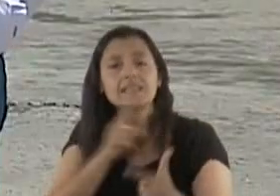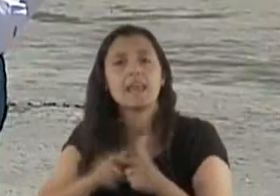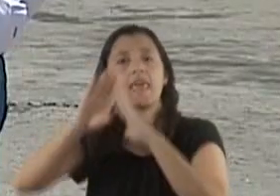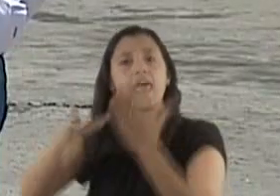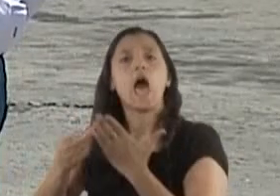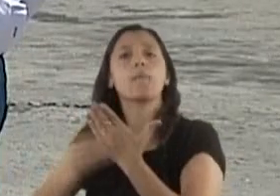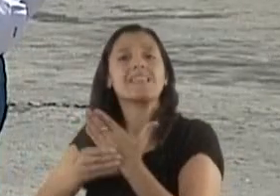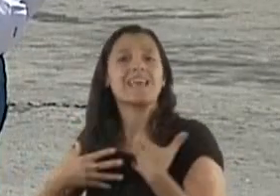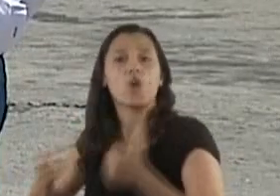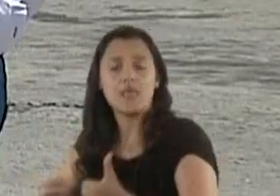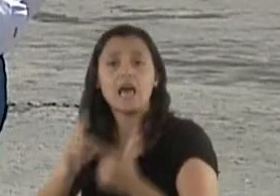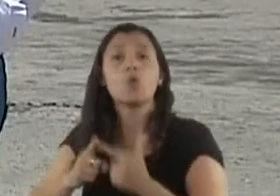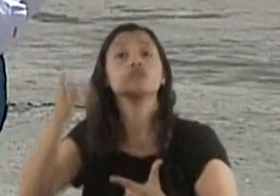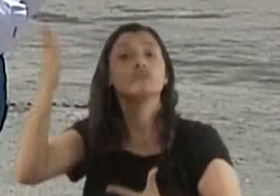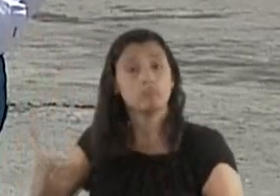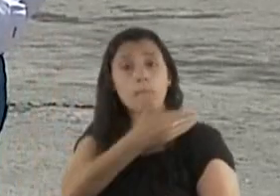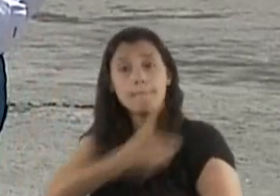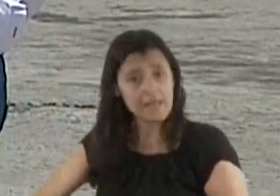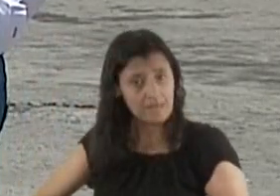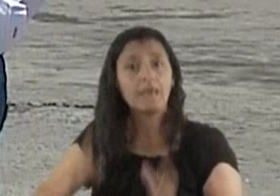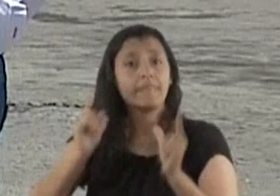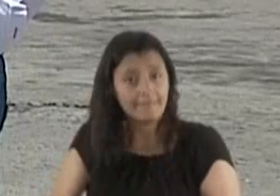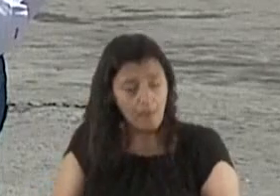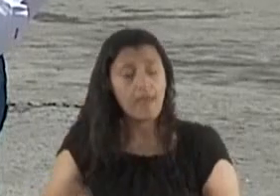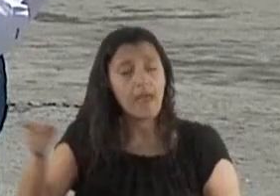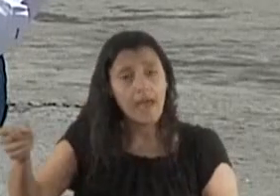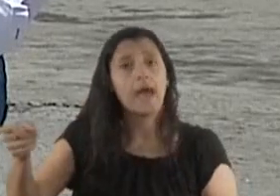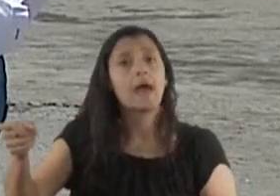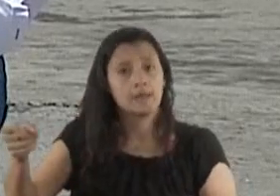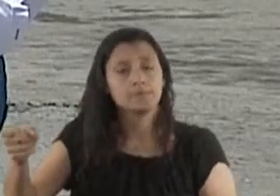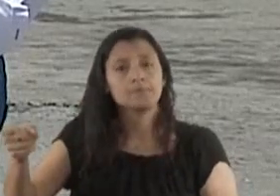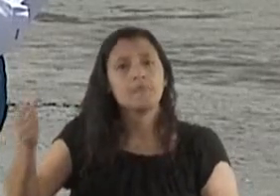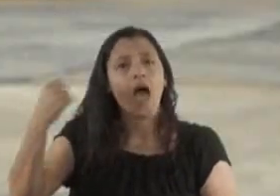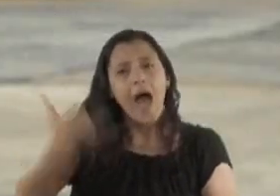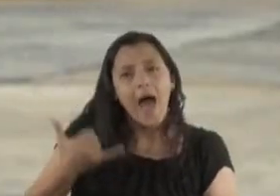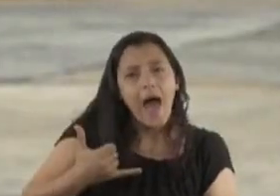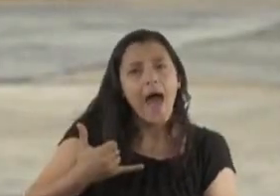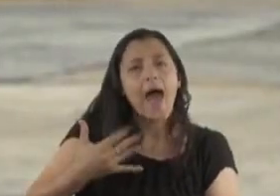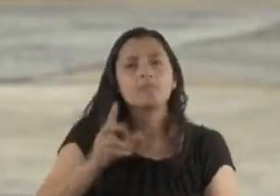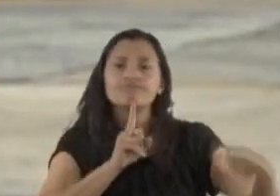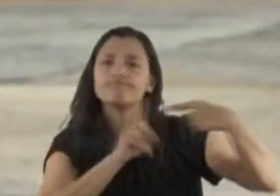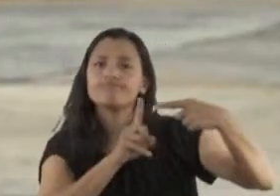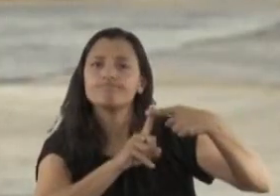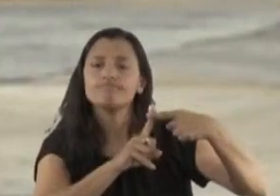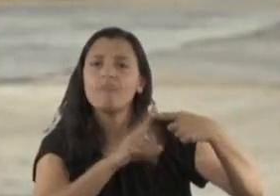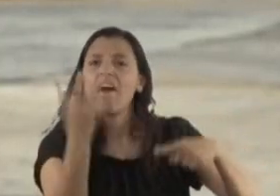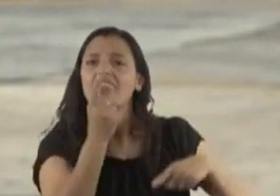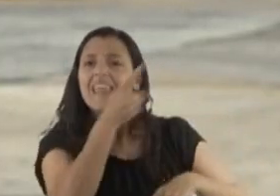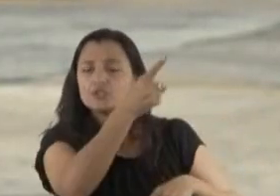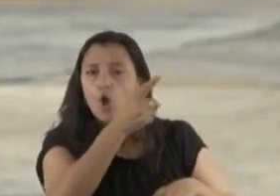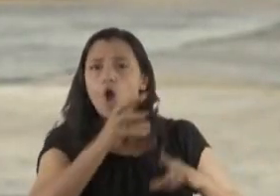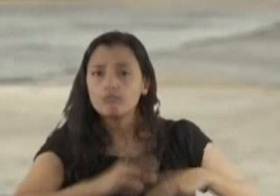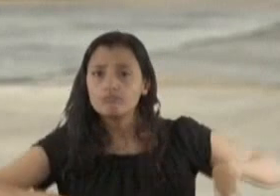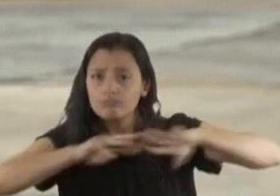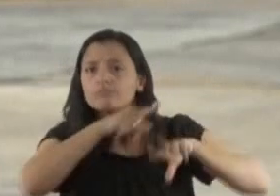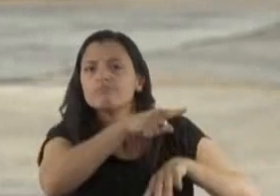ha tenido el presidente lo puede comentar el canciller en una bilateral con el director de la oms y se está avanzando muy fuerte